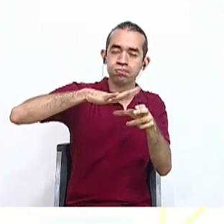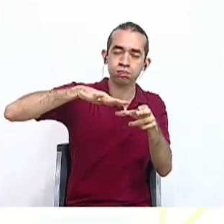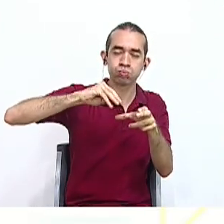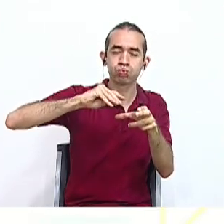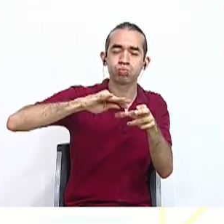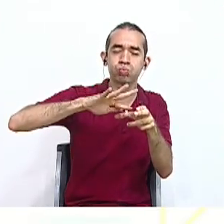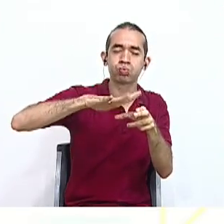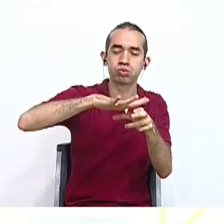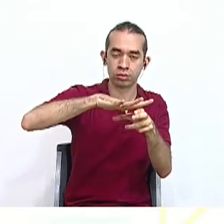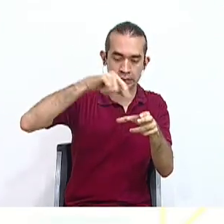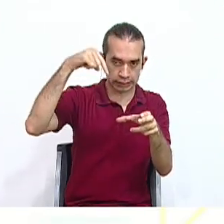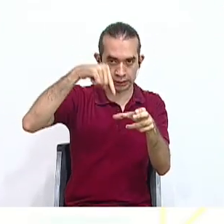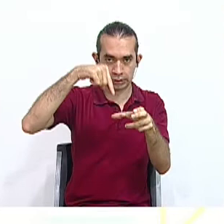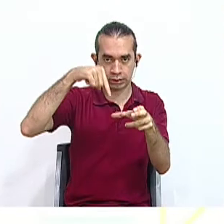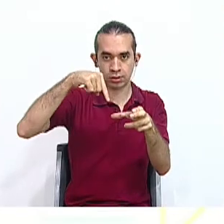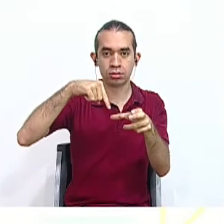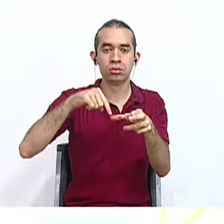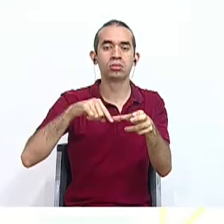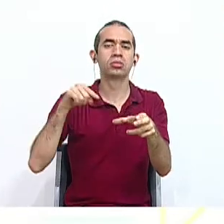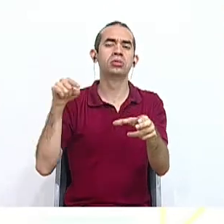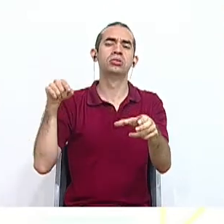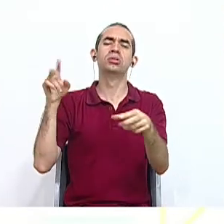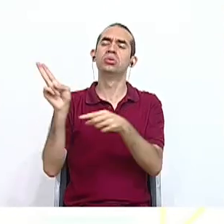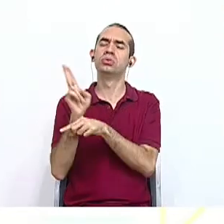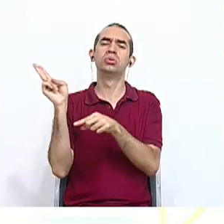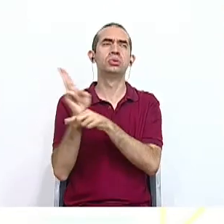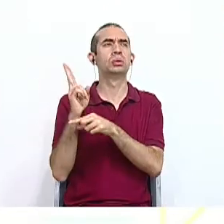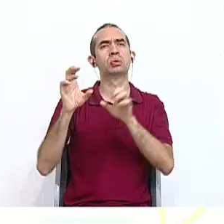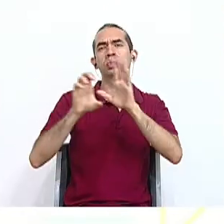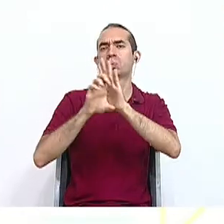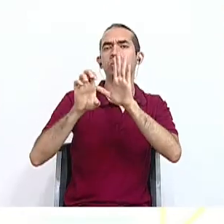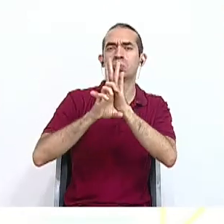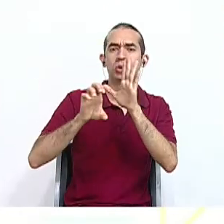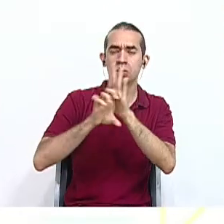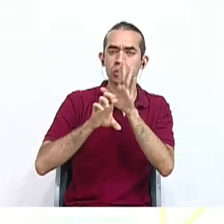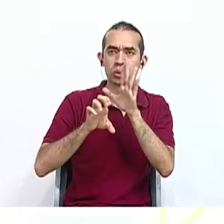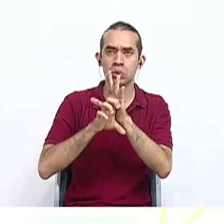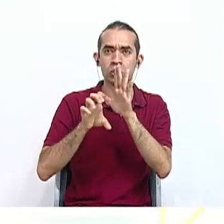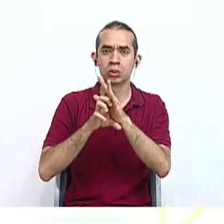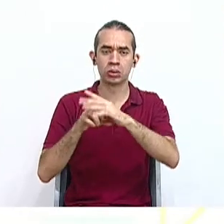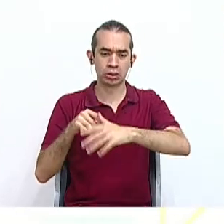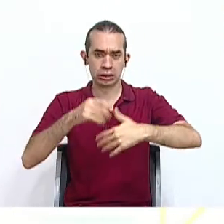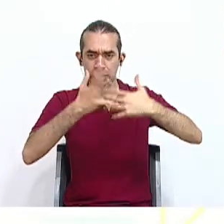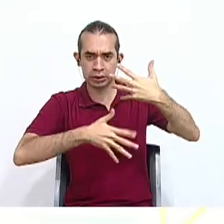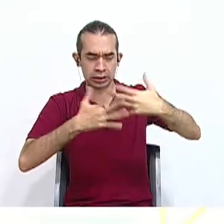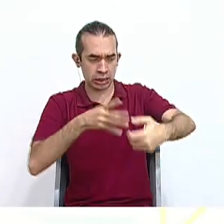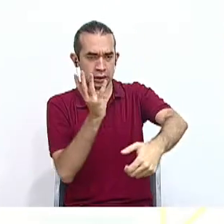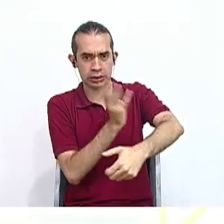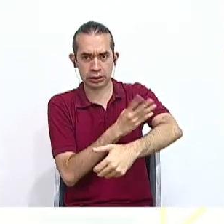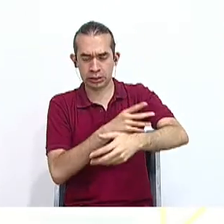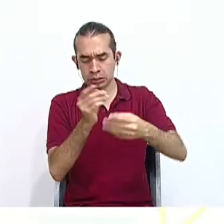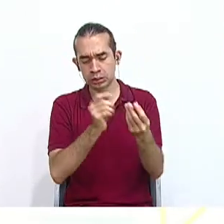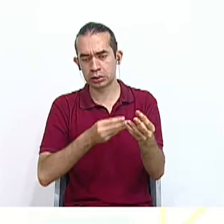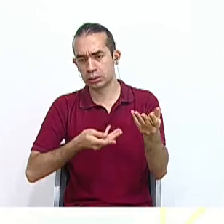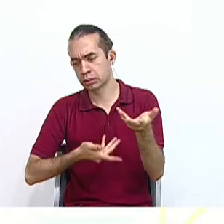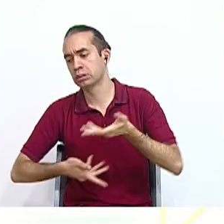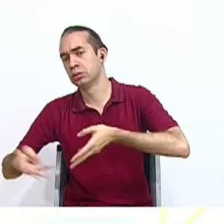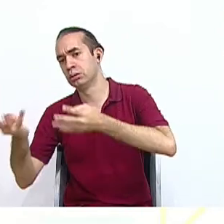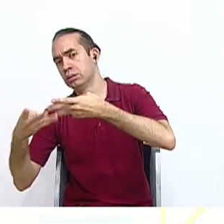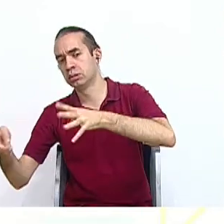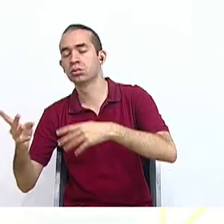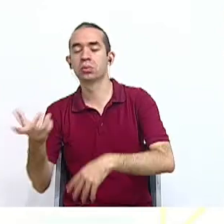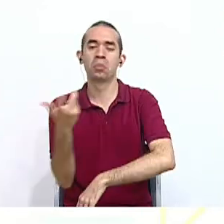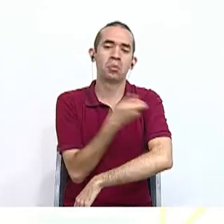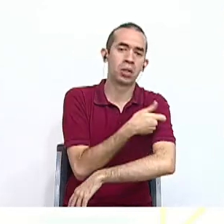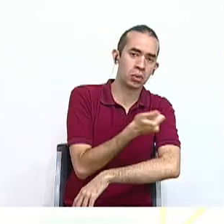tiempo. Entonces, se utiliza mucho, por ejemplo, cuando se hacen transfusiones o en vacunas o en ciertas sustancias